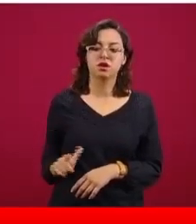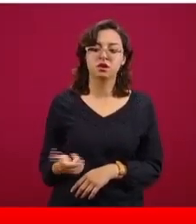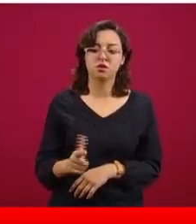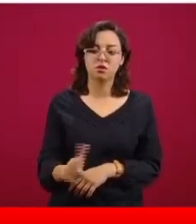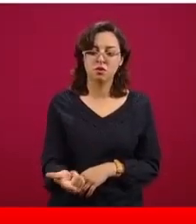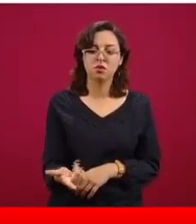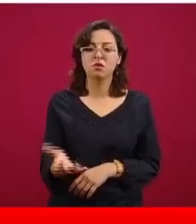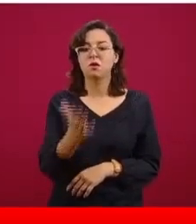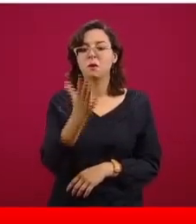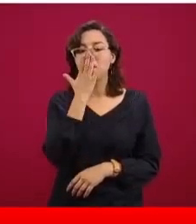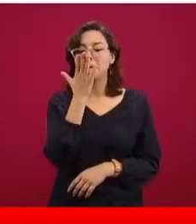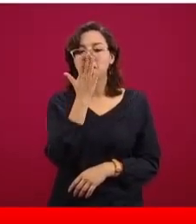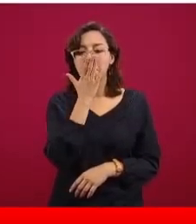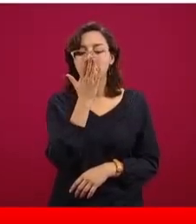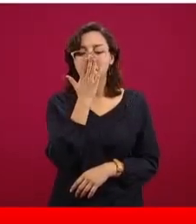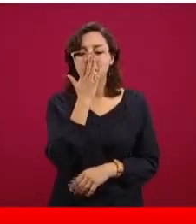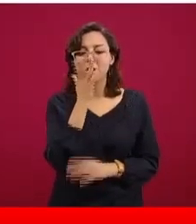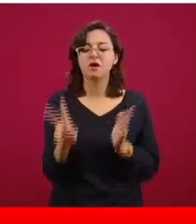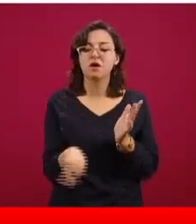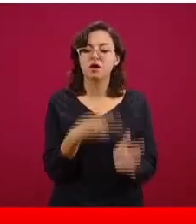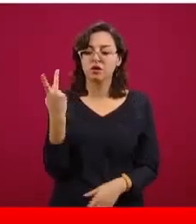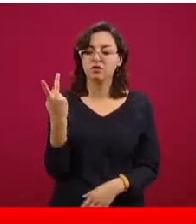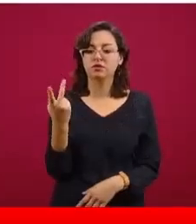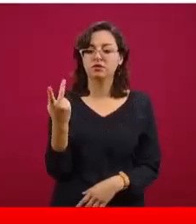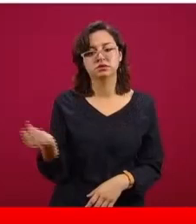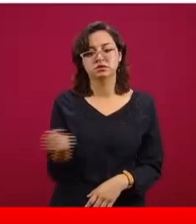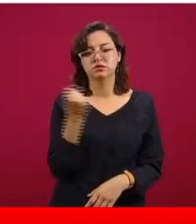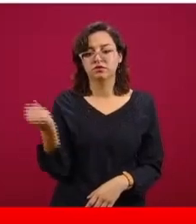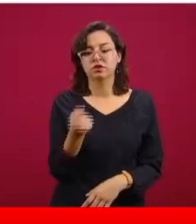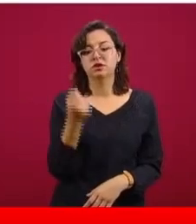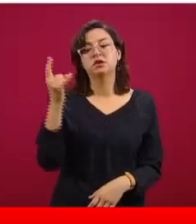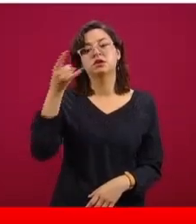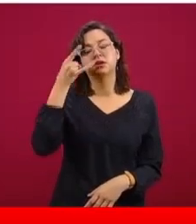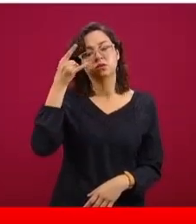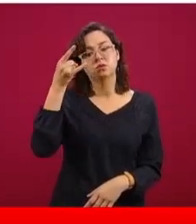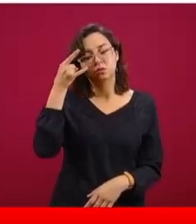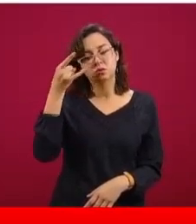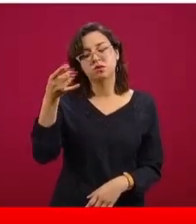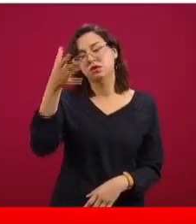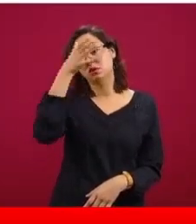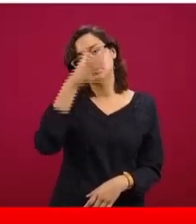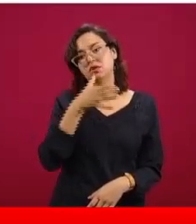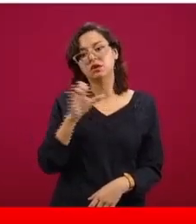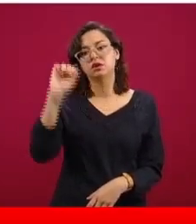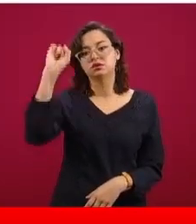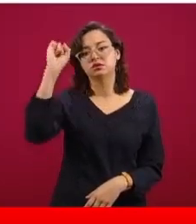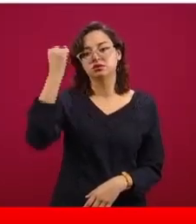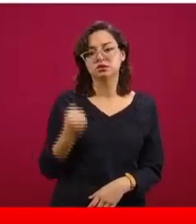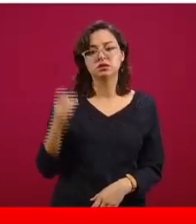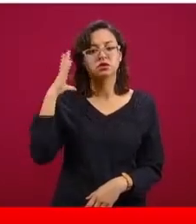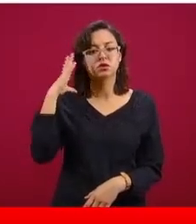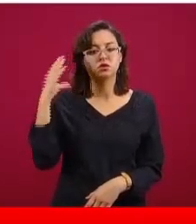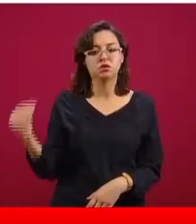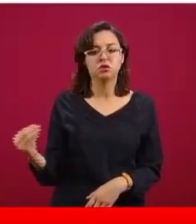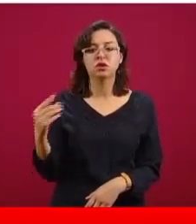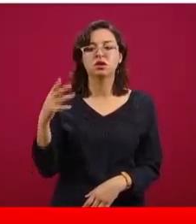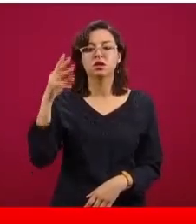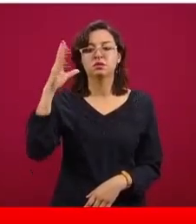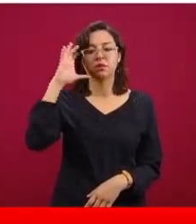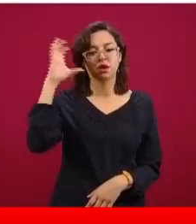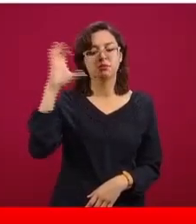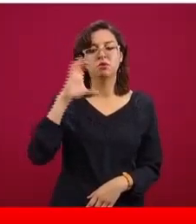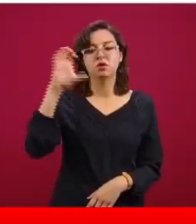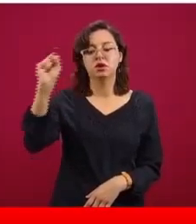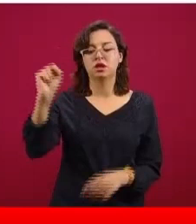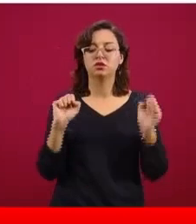son ahora nuevamente aquí afortunadamente campeche coahuila sinaloa colima morelos chiapas